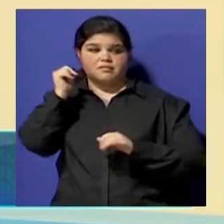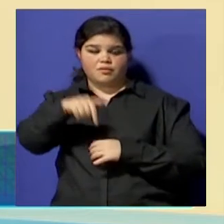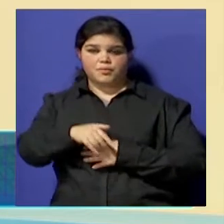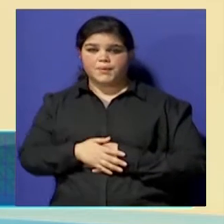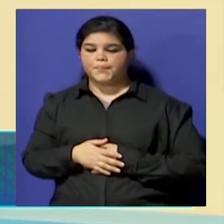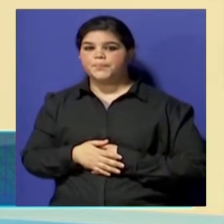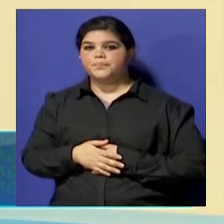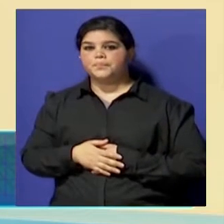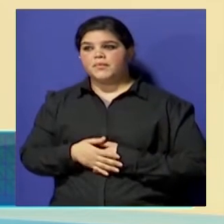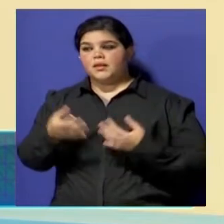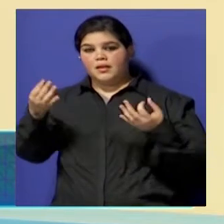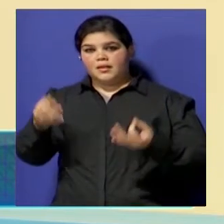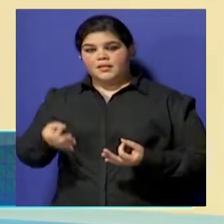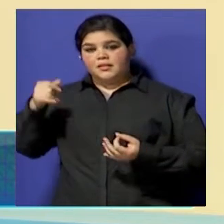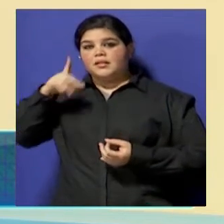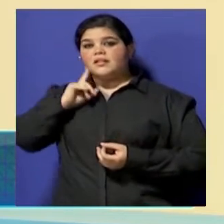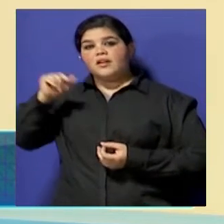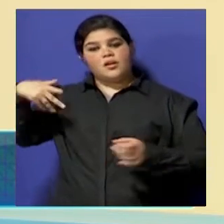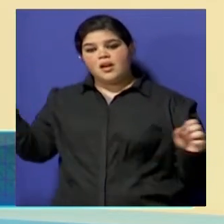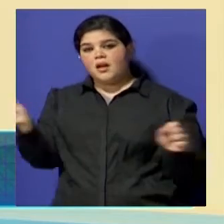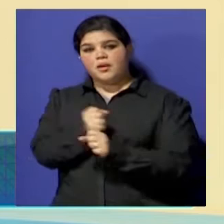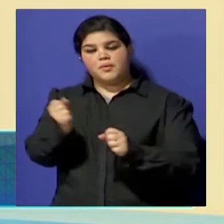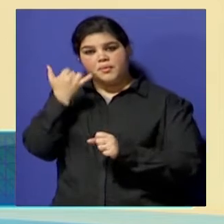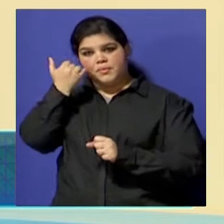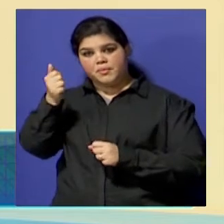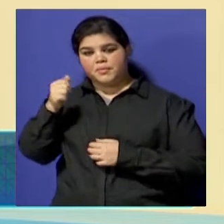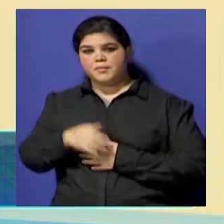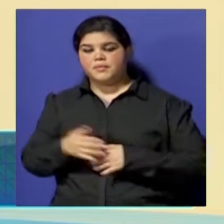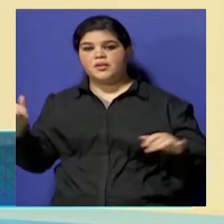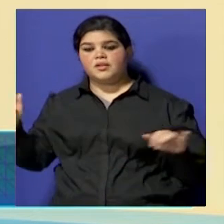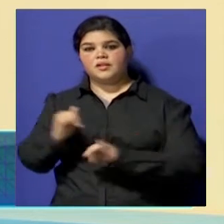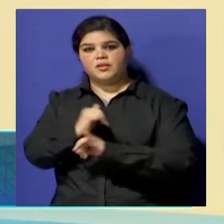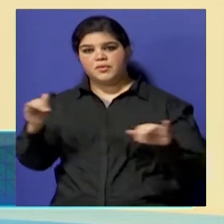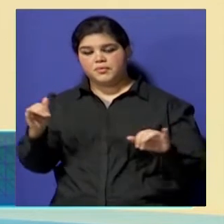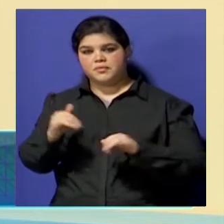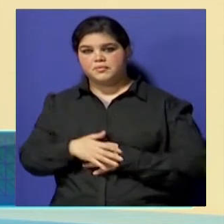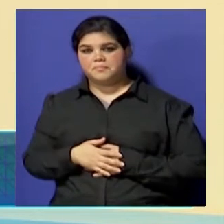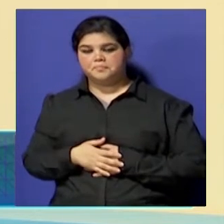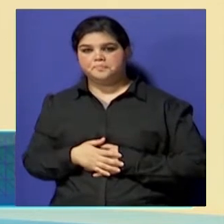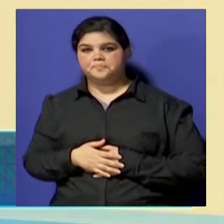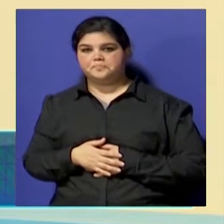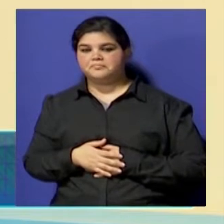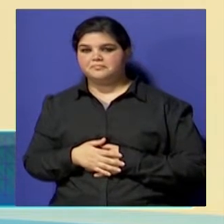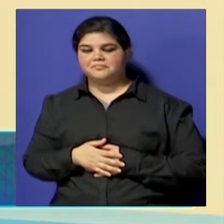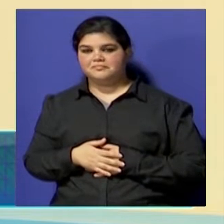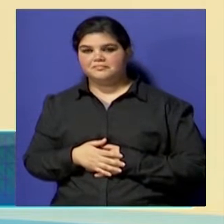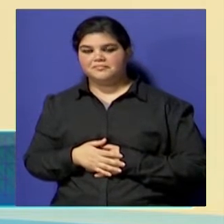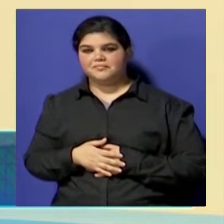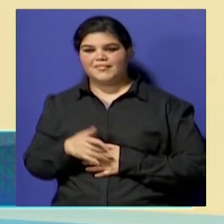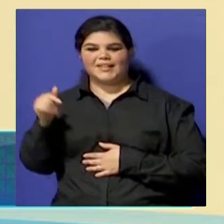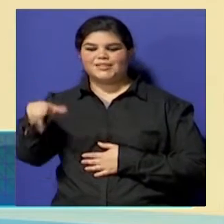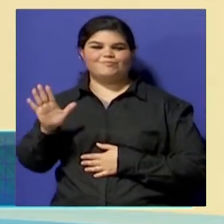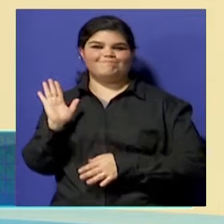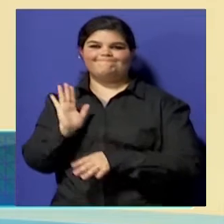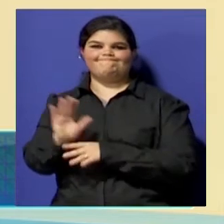Bueno, efectivamente, hoy se confirmó esta noticia realmente que le hace mucho mal, digamos, a